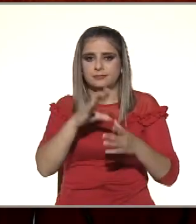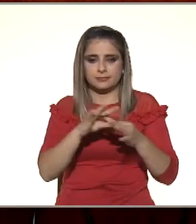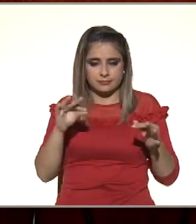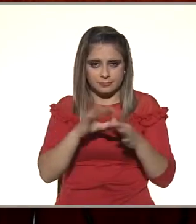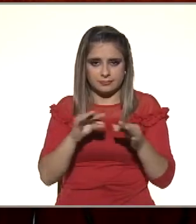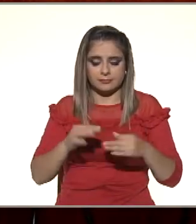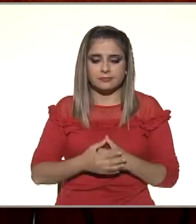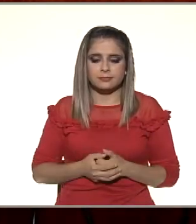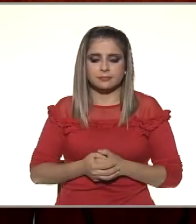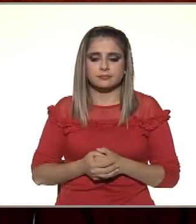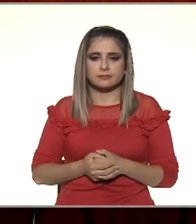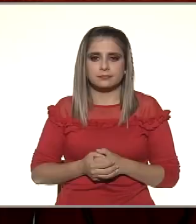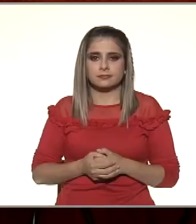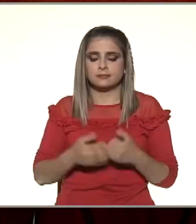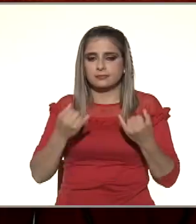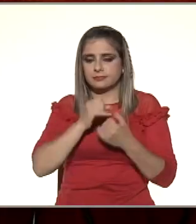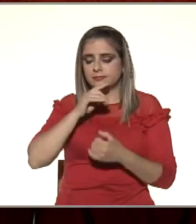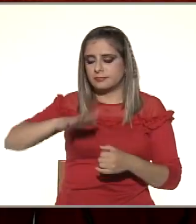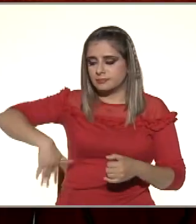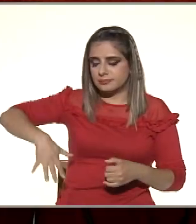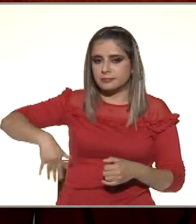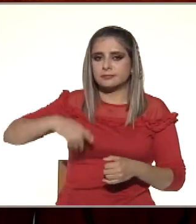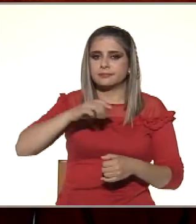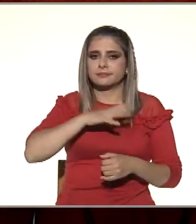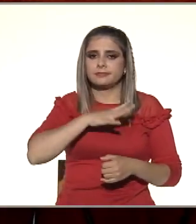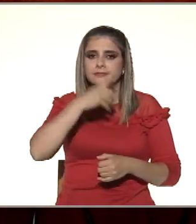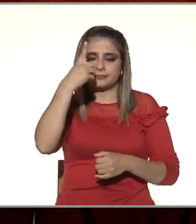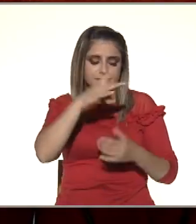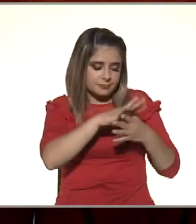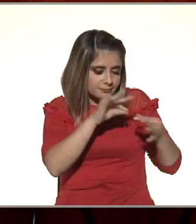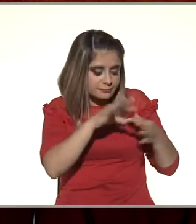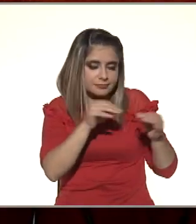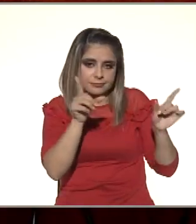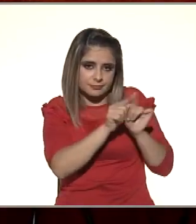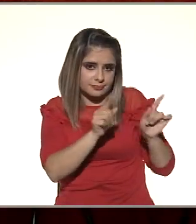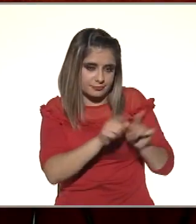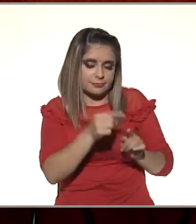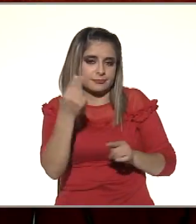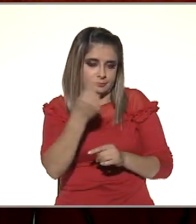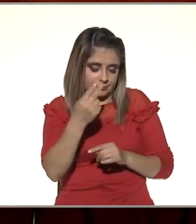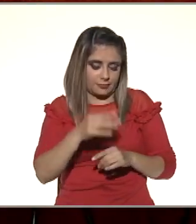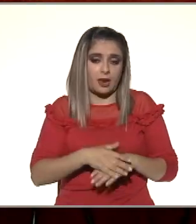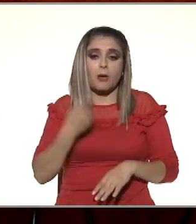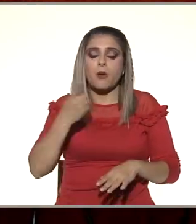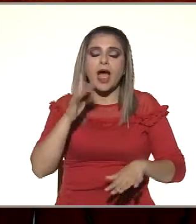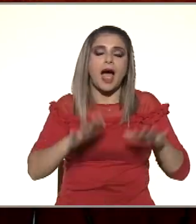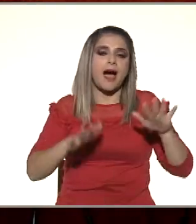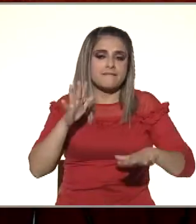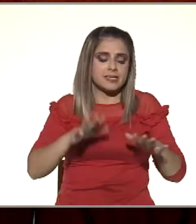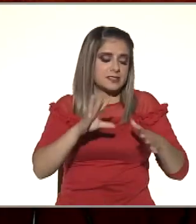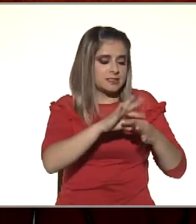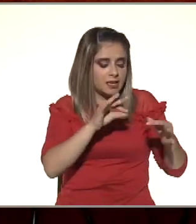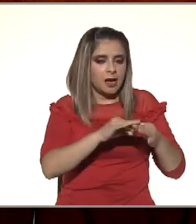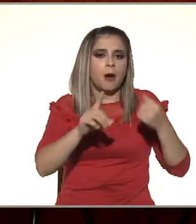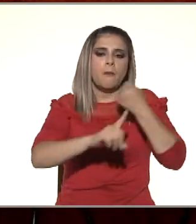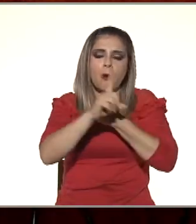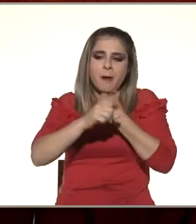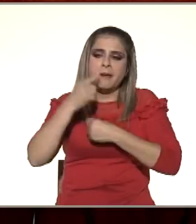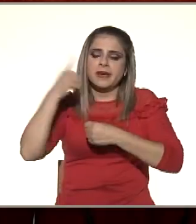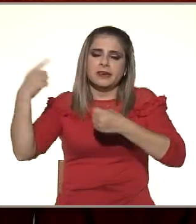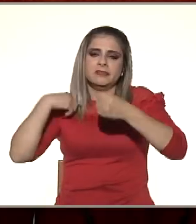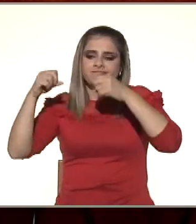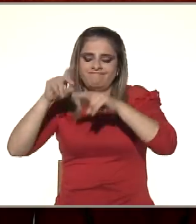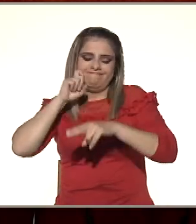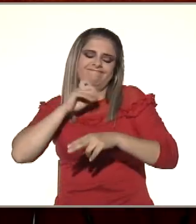ello también lo que decíamos al inicio, contarles solo lo que compete, porque a veces contarles los problemas de cama